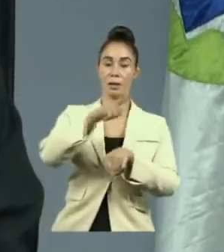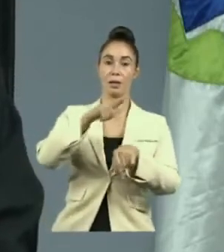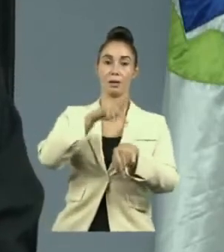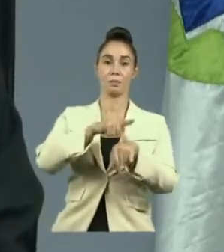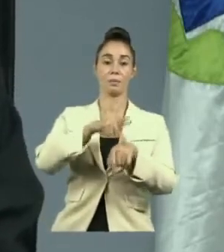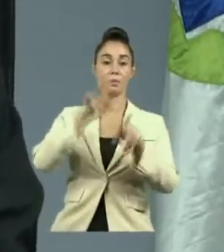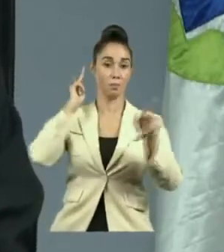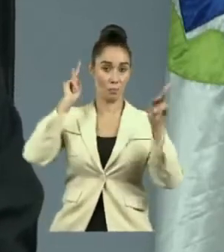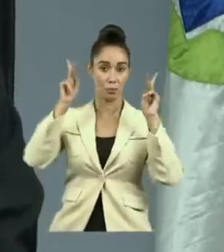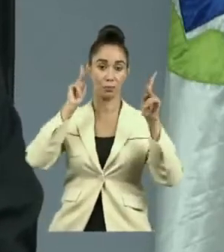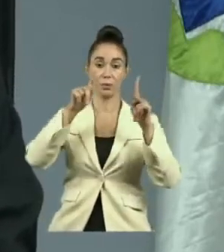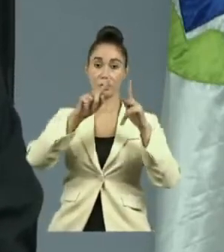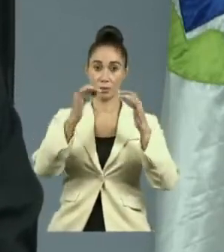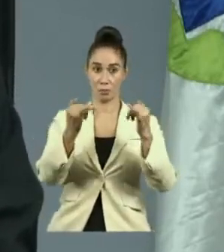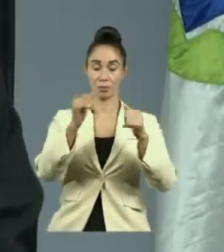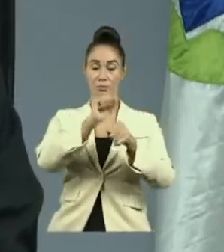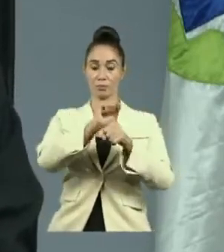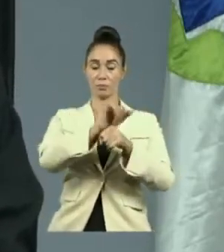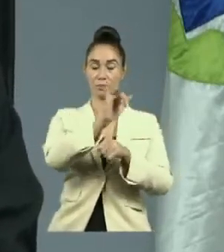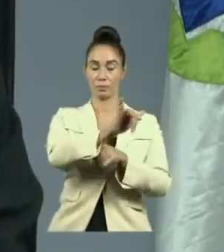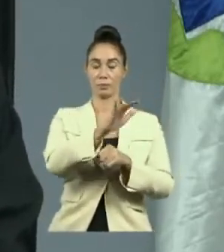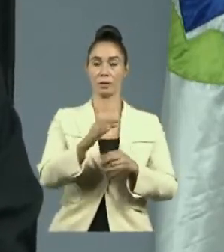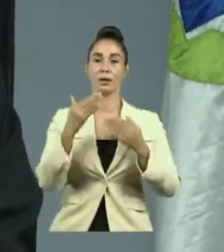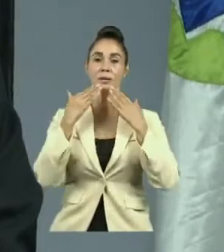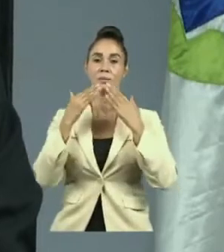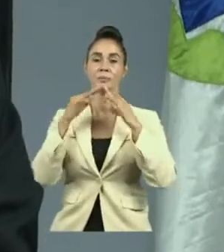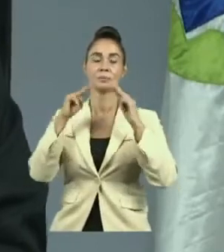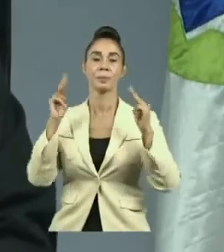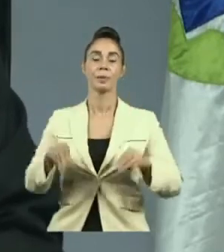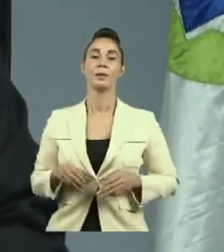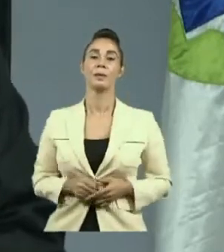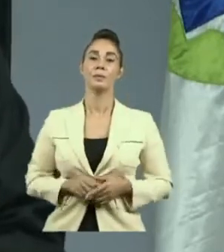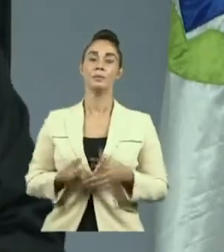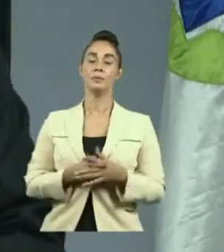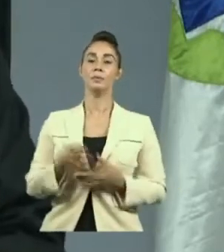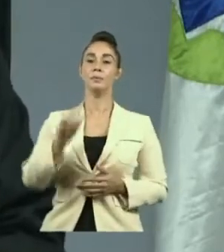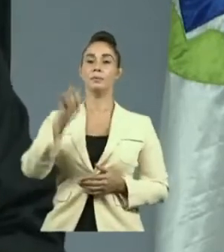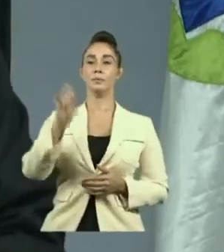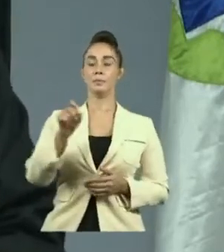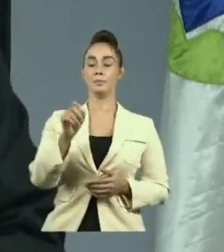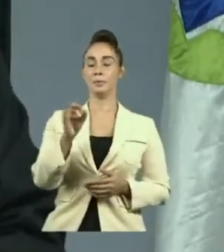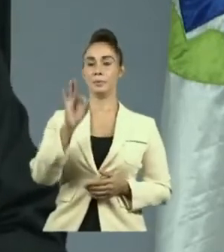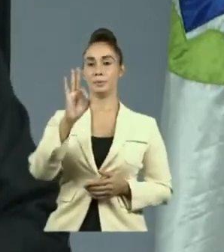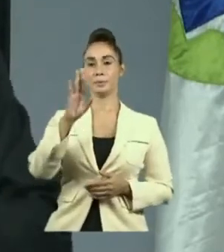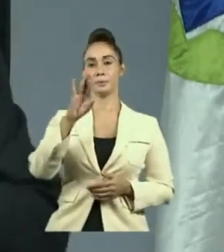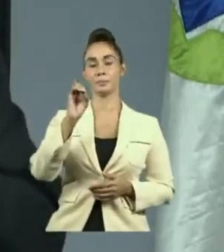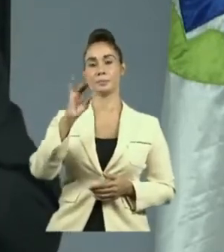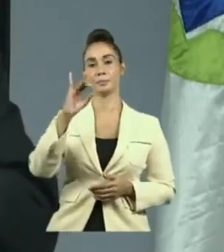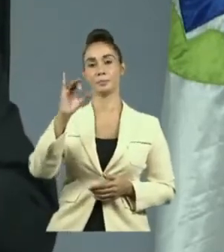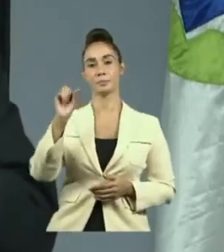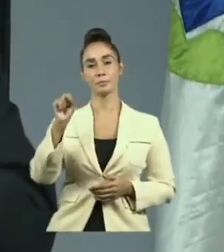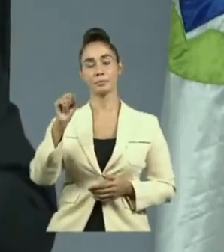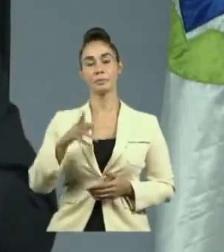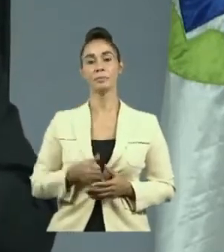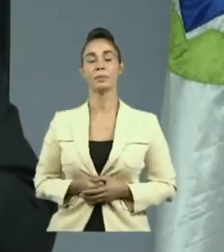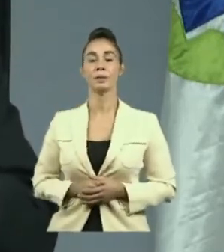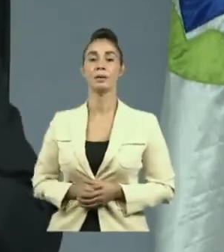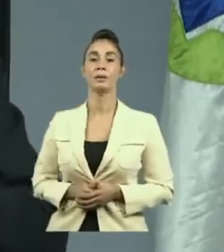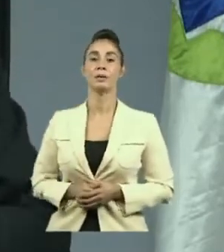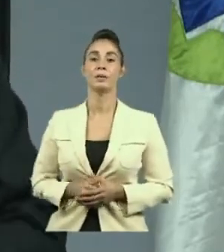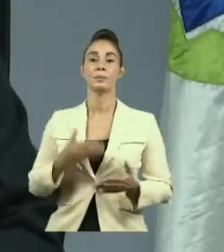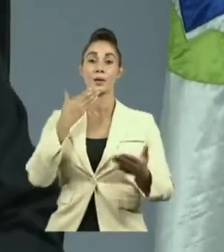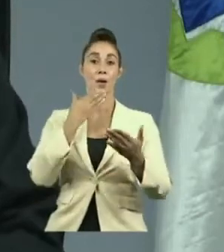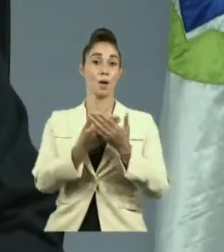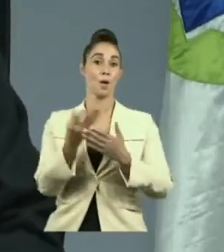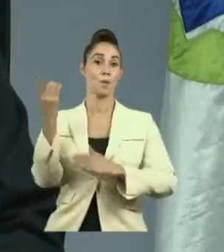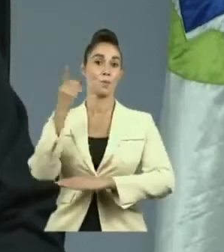puerto plata gracias ministro entonces iniciamos con francis núñez buenos